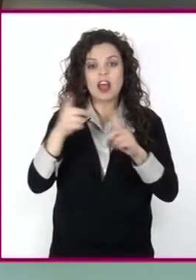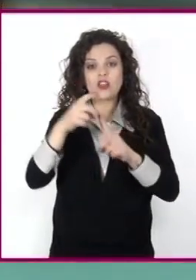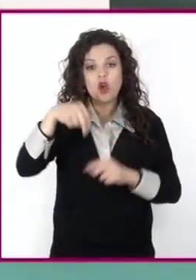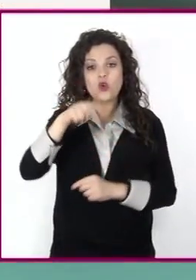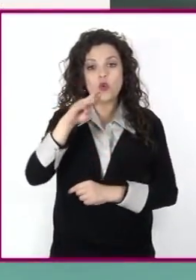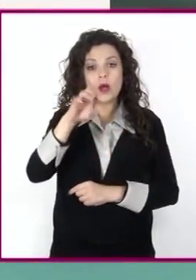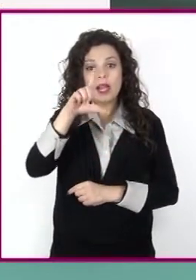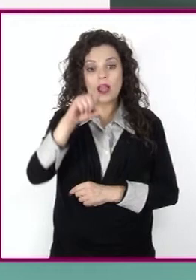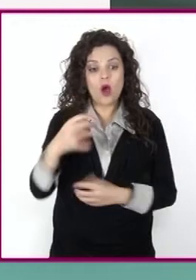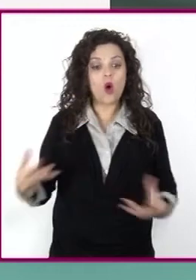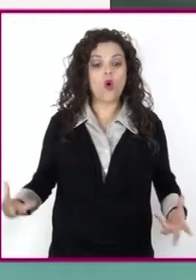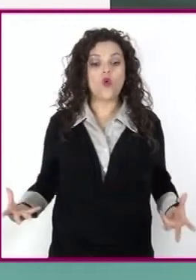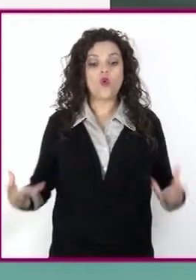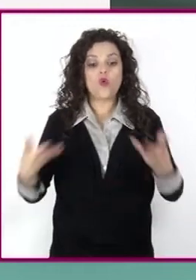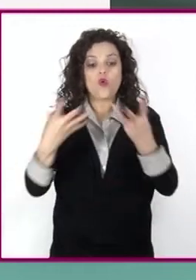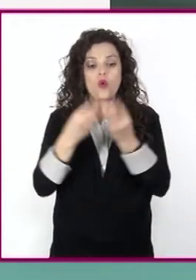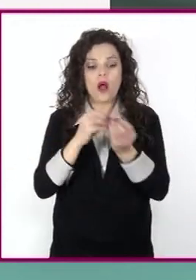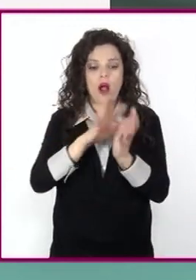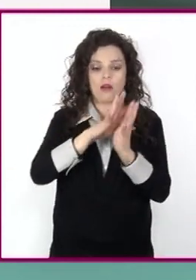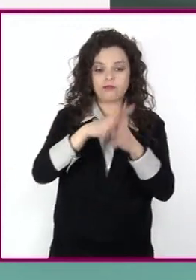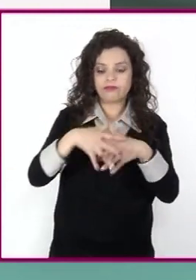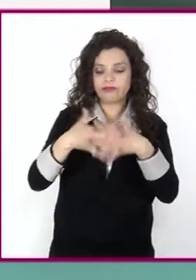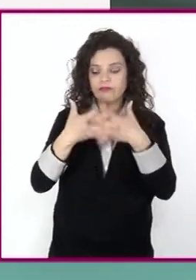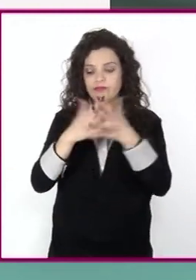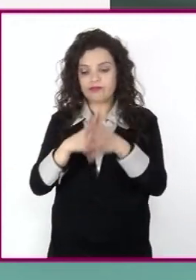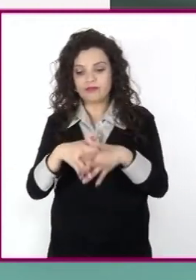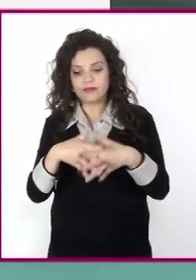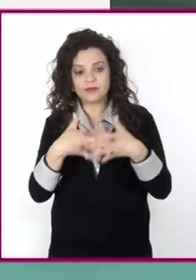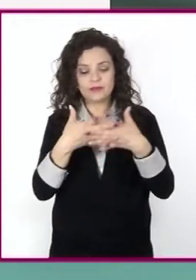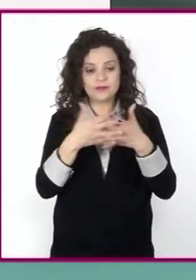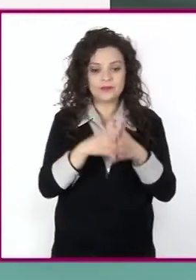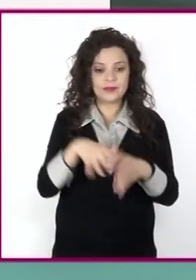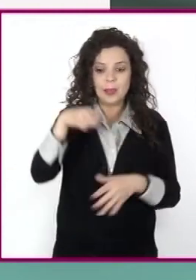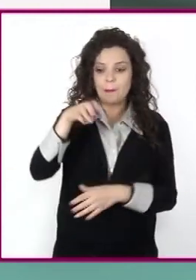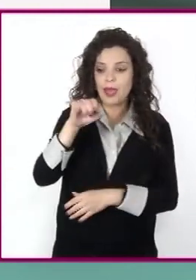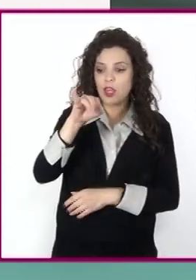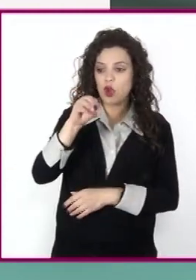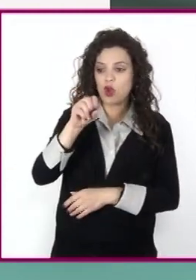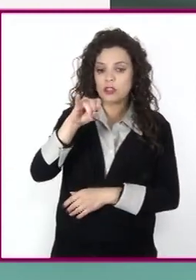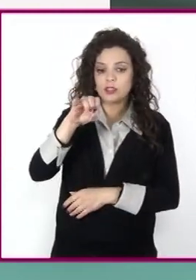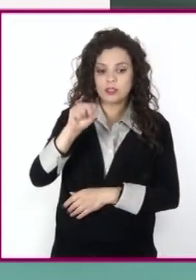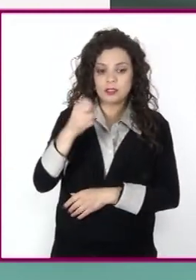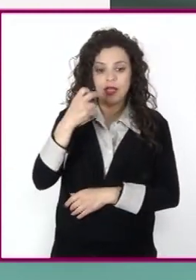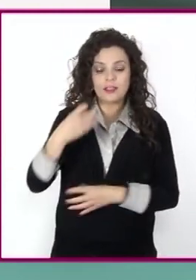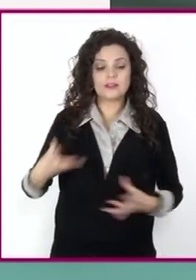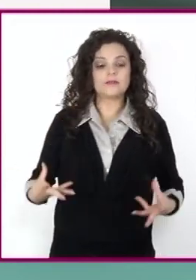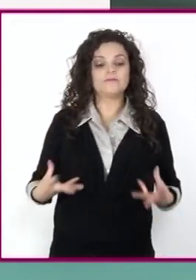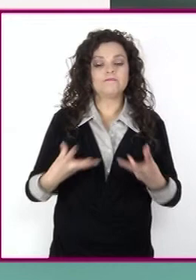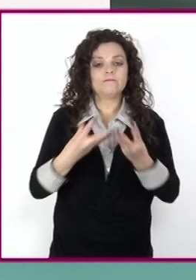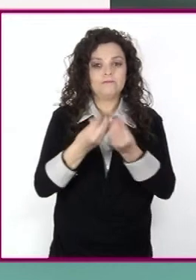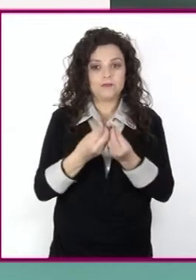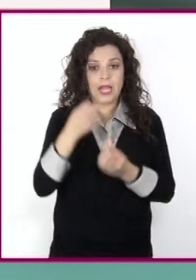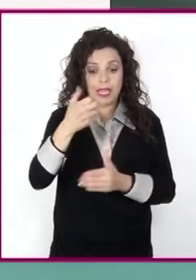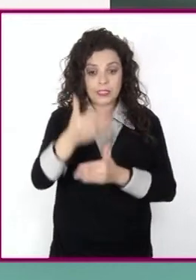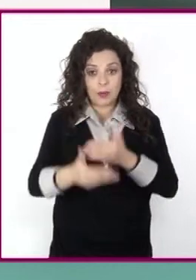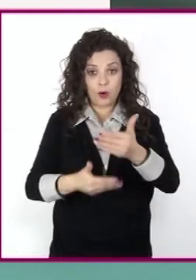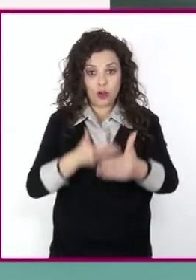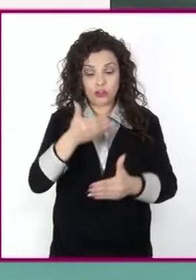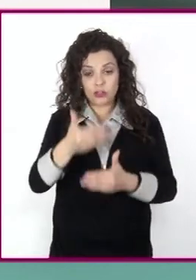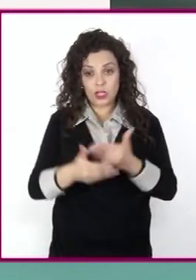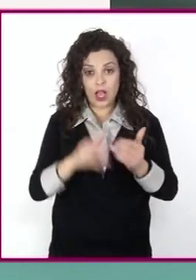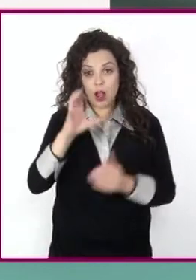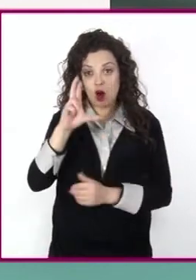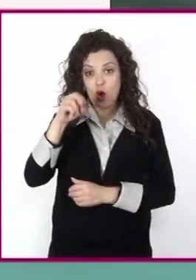emparejaron y se recombinaron durante la meiosis a través del entrecruzamiento. En este proceso, los